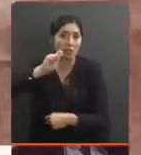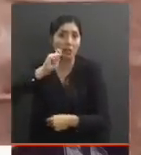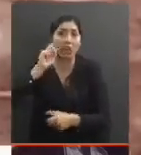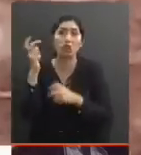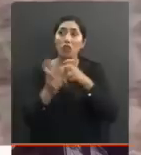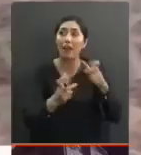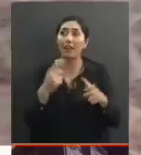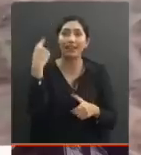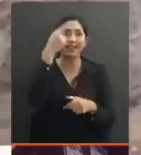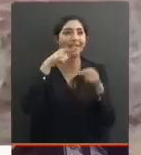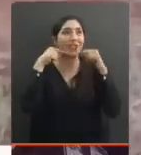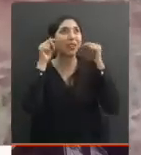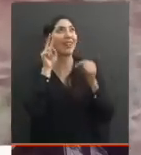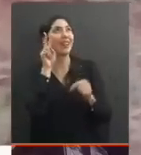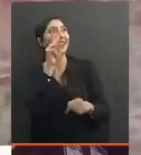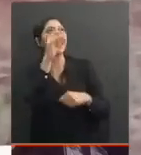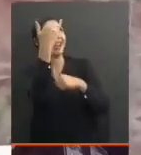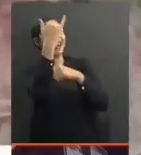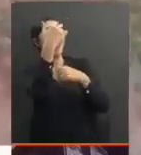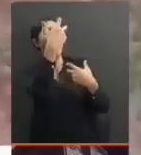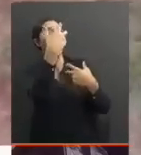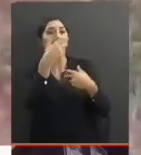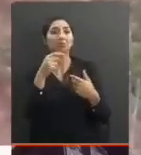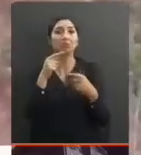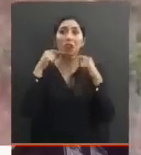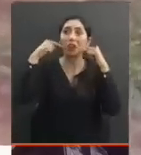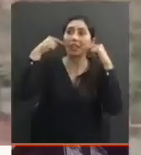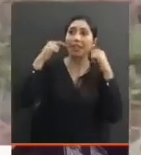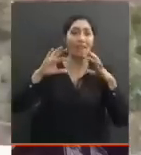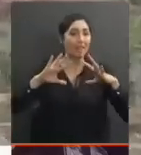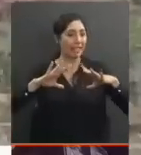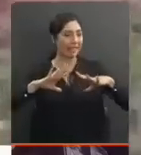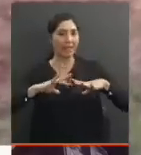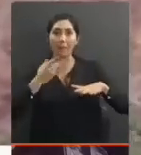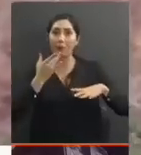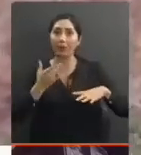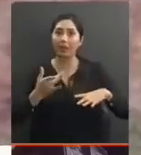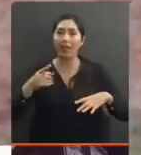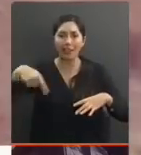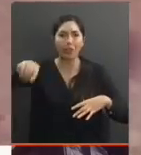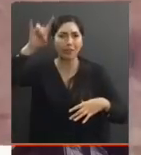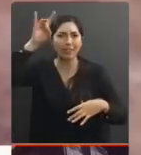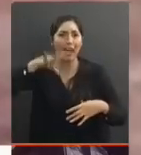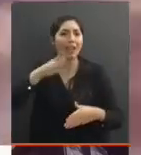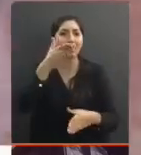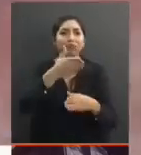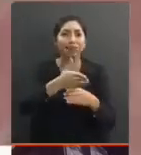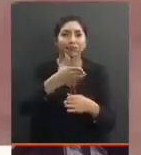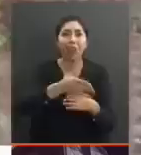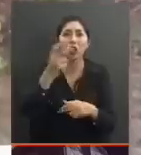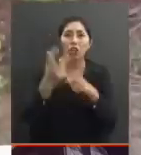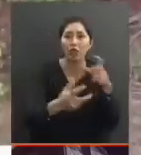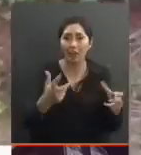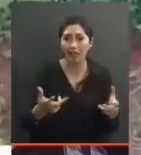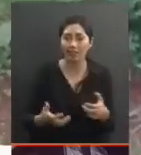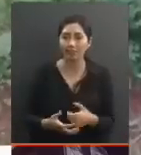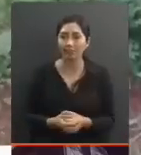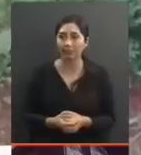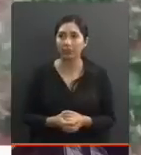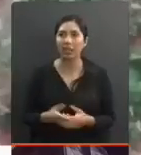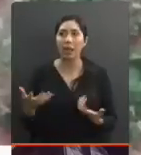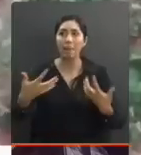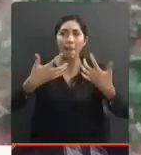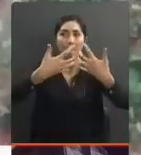sonrisa a la cámara sin saber que eran grabados. Felicidad quizás, porque tienen claro lo que van a robar. Maquinaria